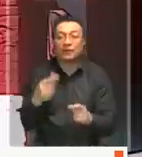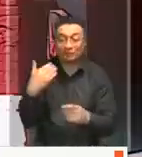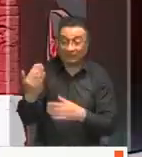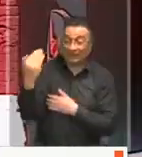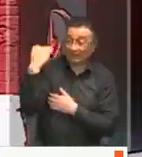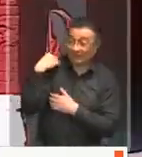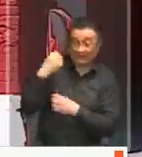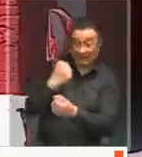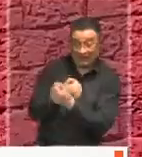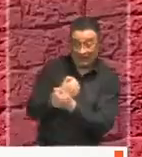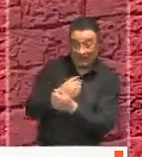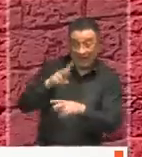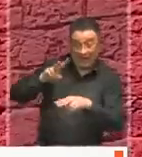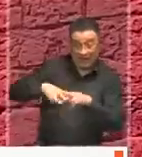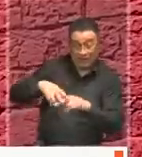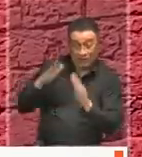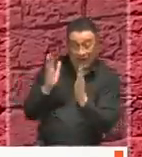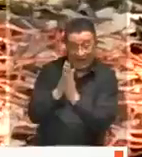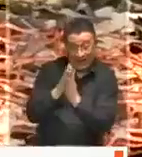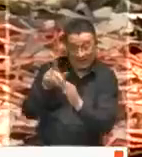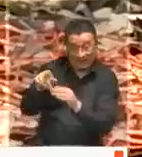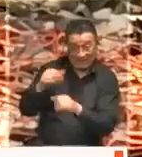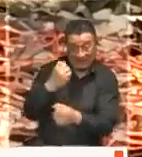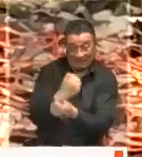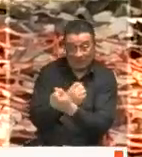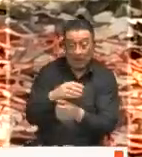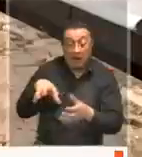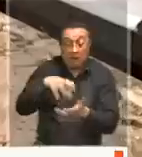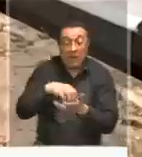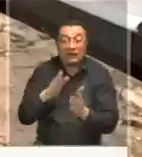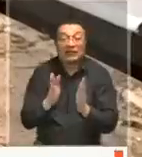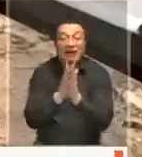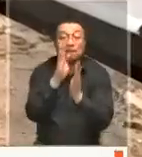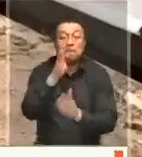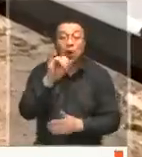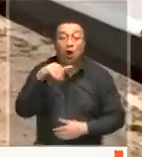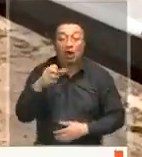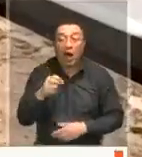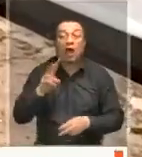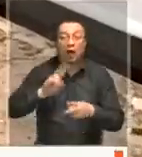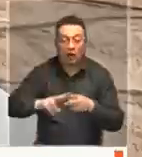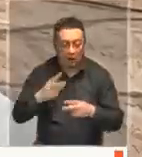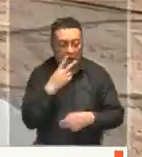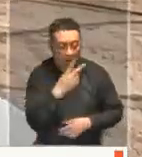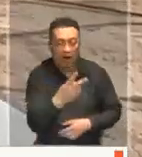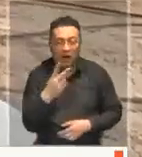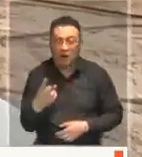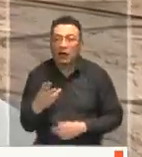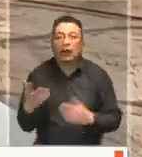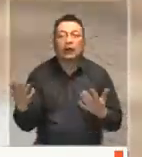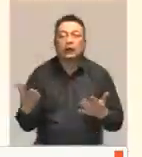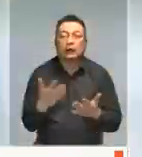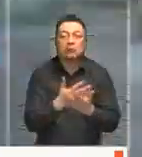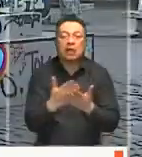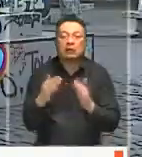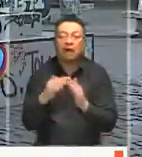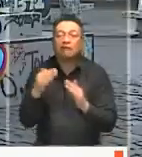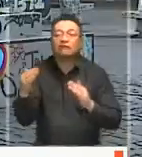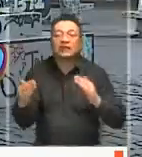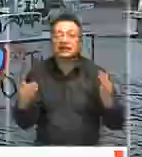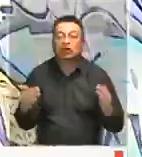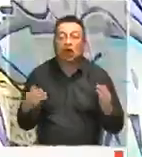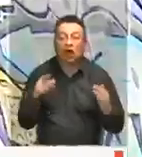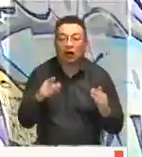de Carabineros, la antigua iglesia de esa institución y la Plaza San Borja evidencian reparaciones. ¿Pero qué ha pasado con los vecinos? En